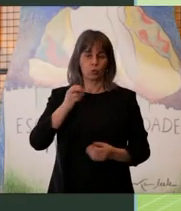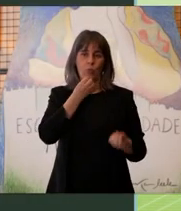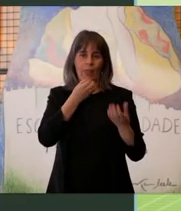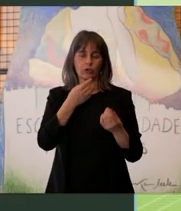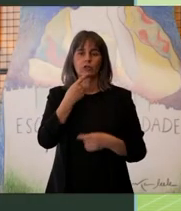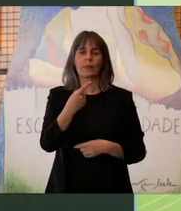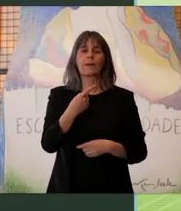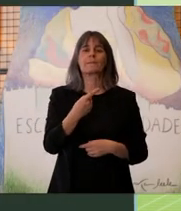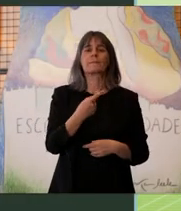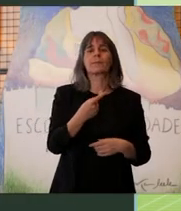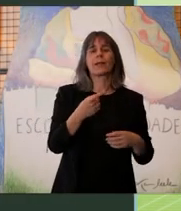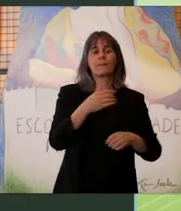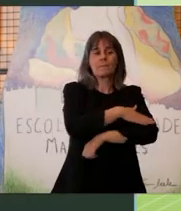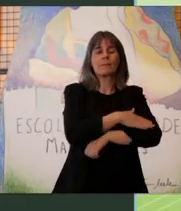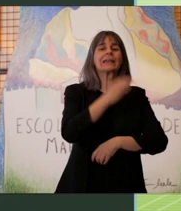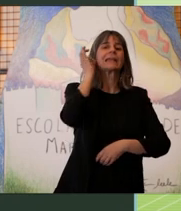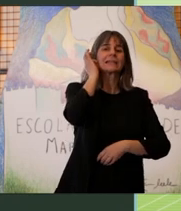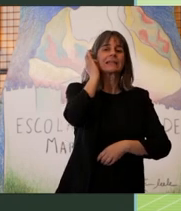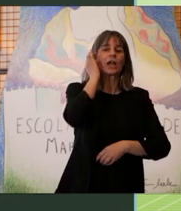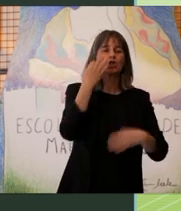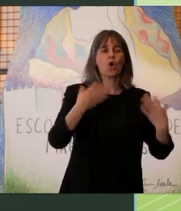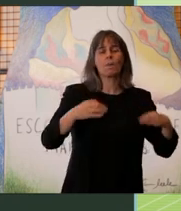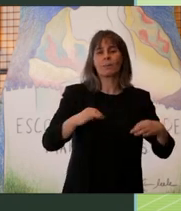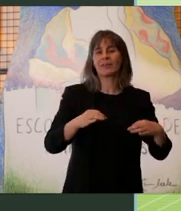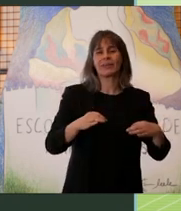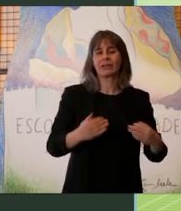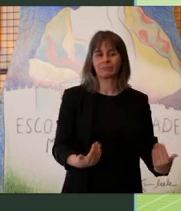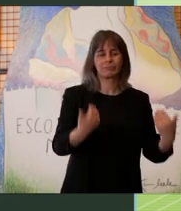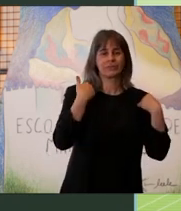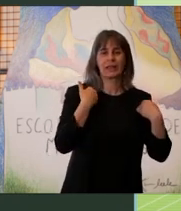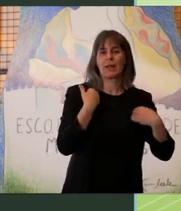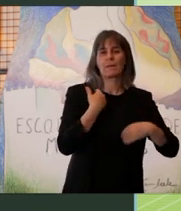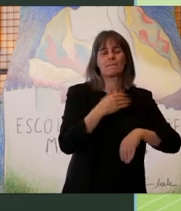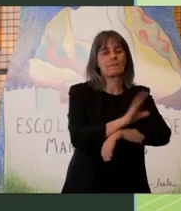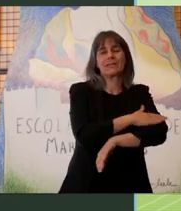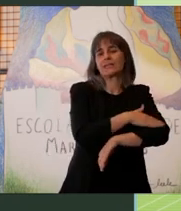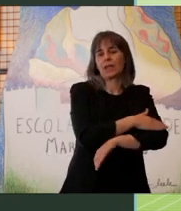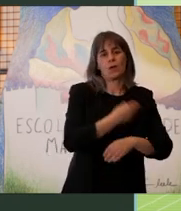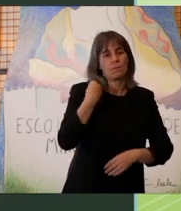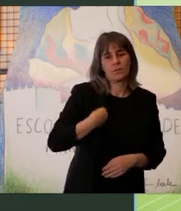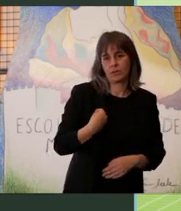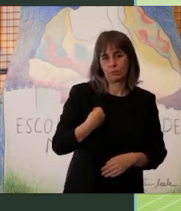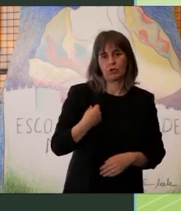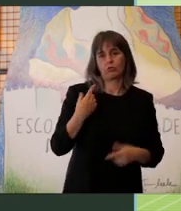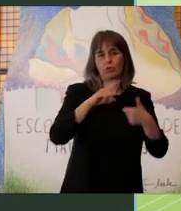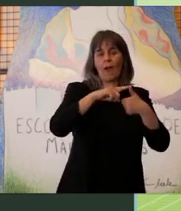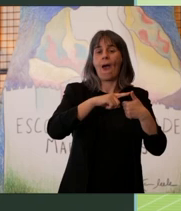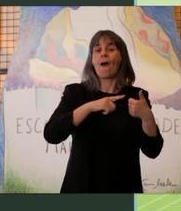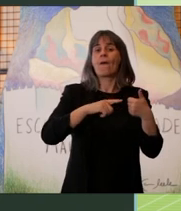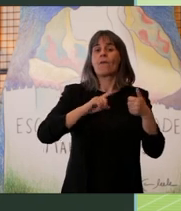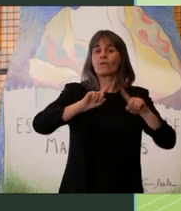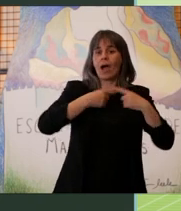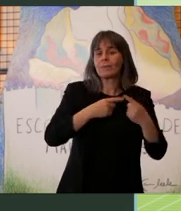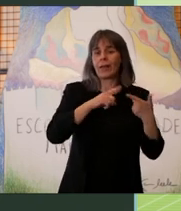a la ministra son casi siempre las mismas dice ONU que el top 5 pues son familia infancia